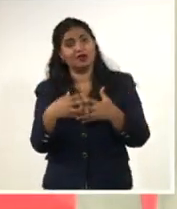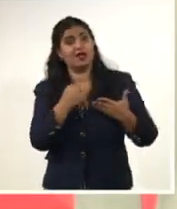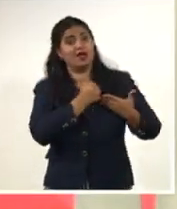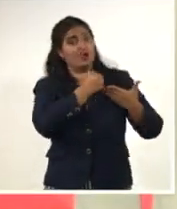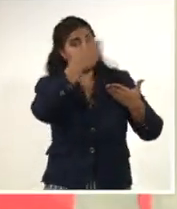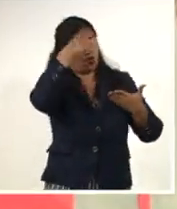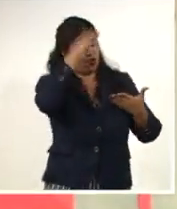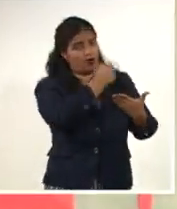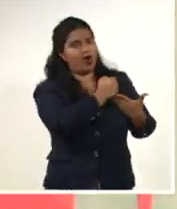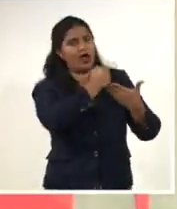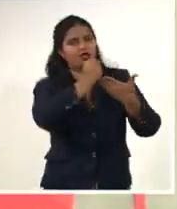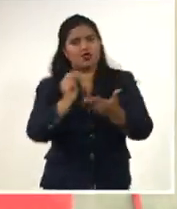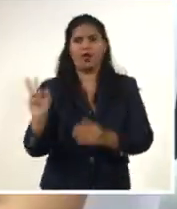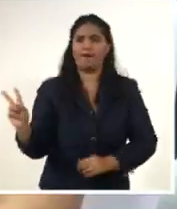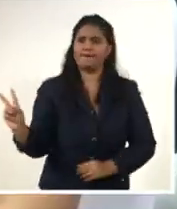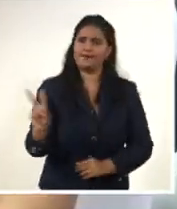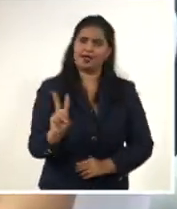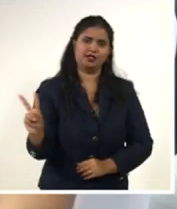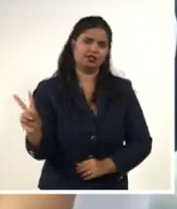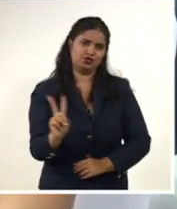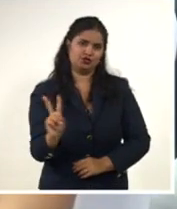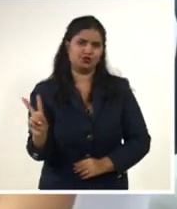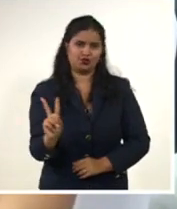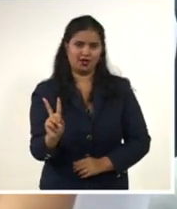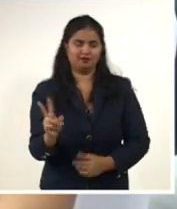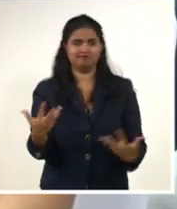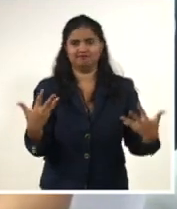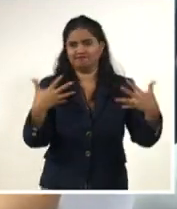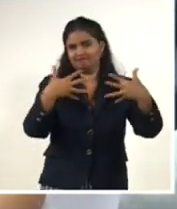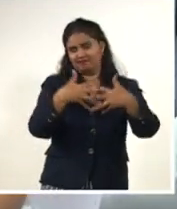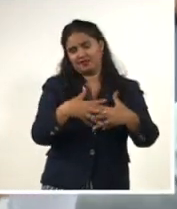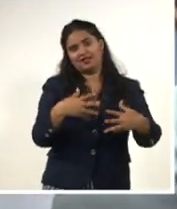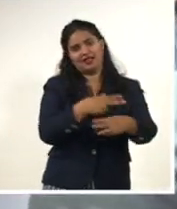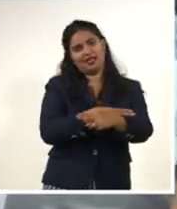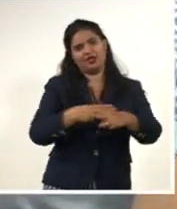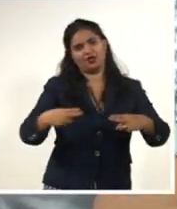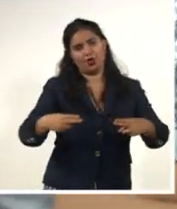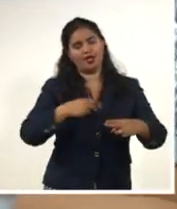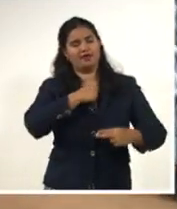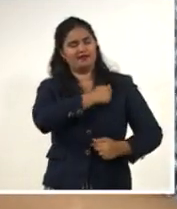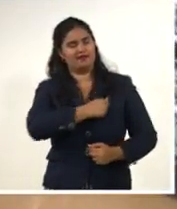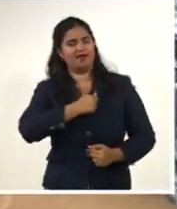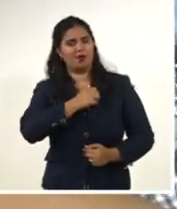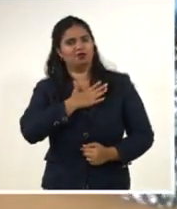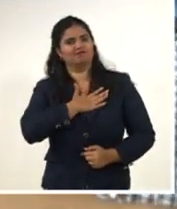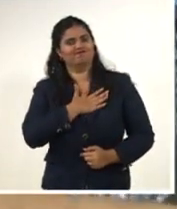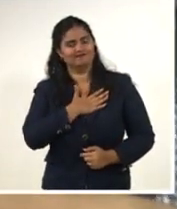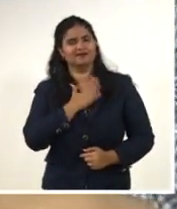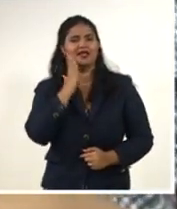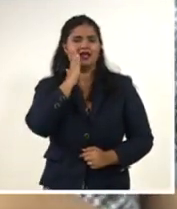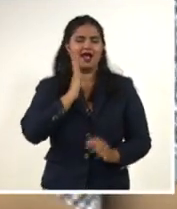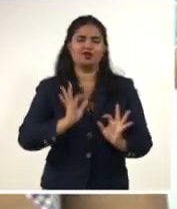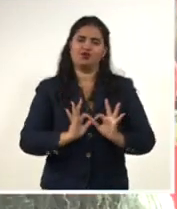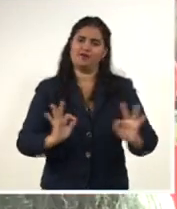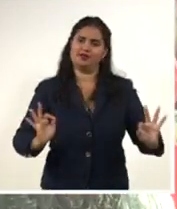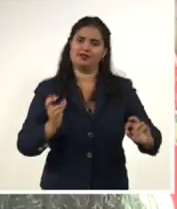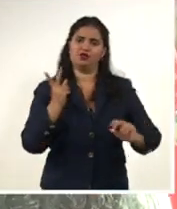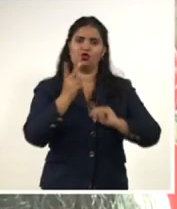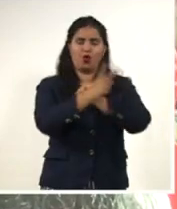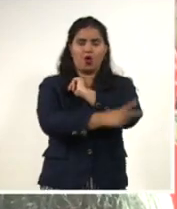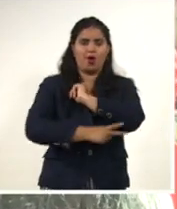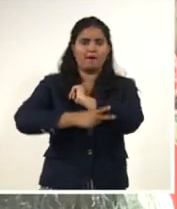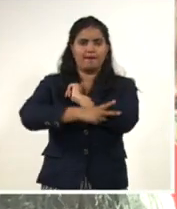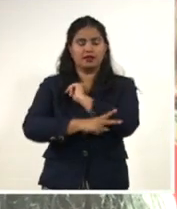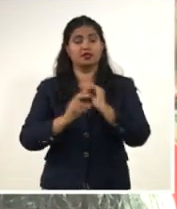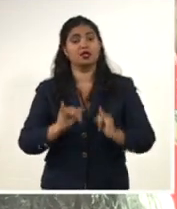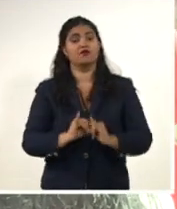fortalecieron la unidad de dos naciones entrelazadas por la historia que ratifican la rebeldía nacional como motivo de lucha. Desde